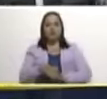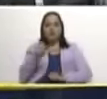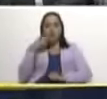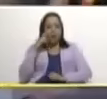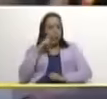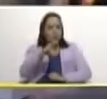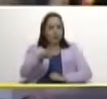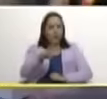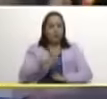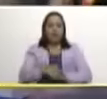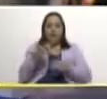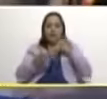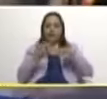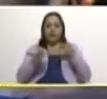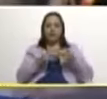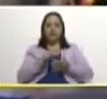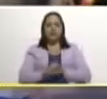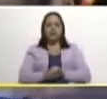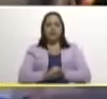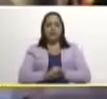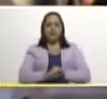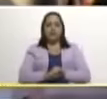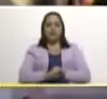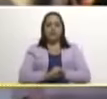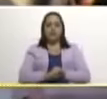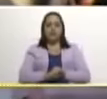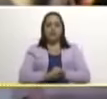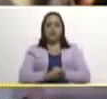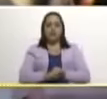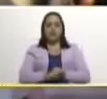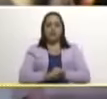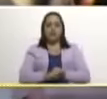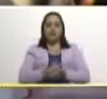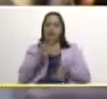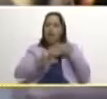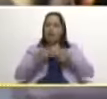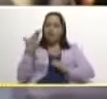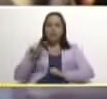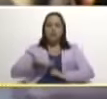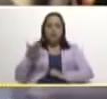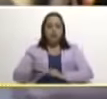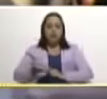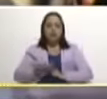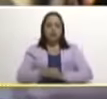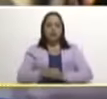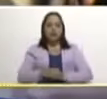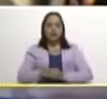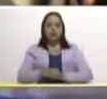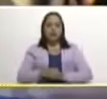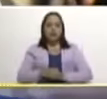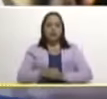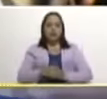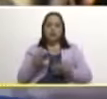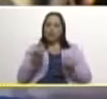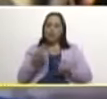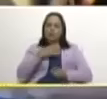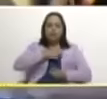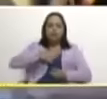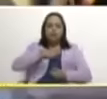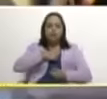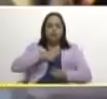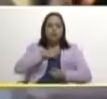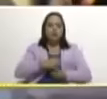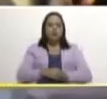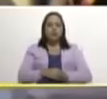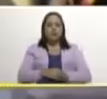allí en estos actos tan importantes y tan sentidos. Y en